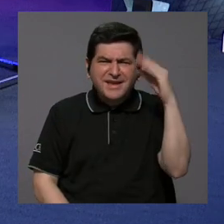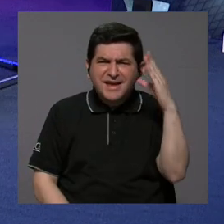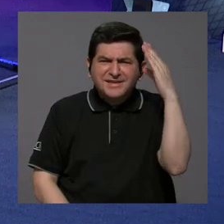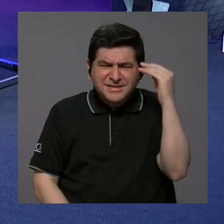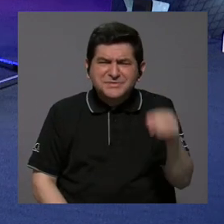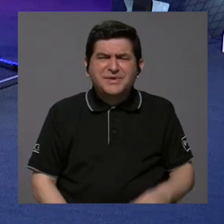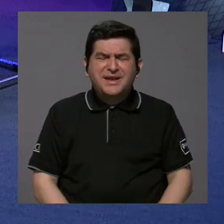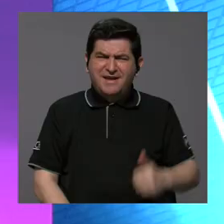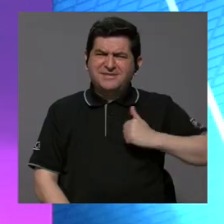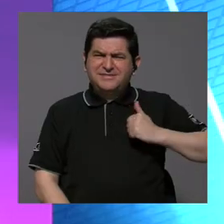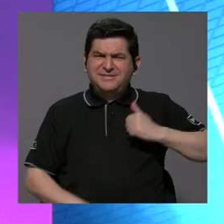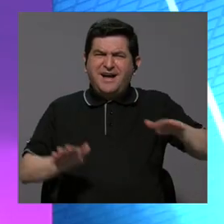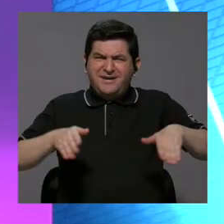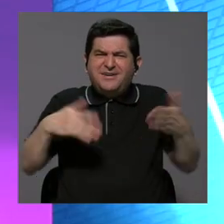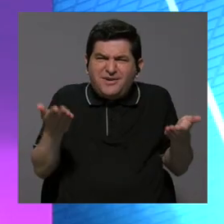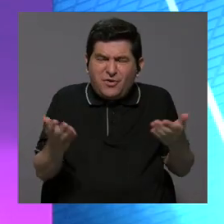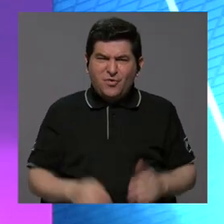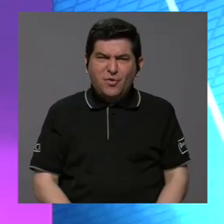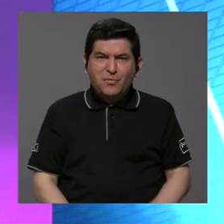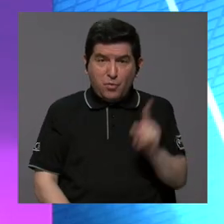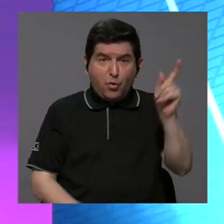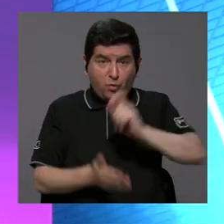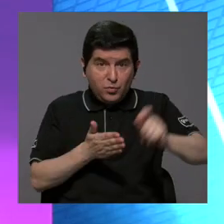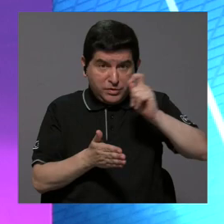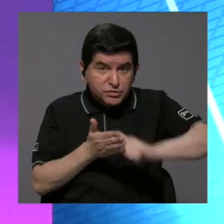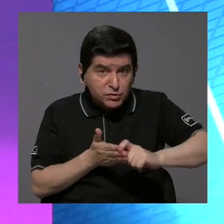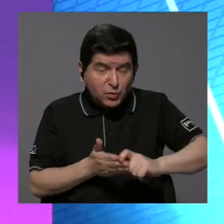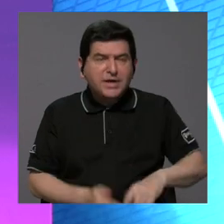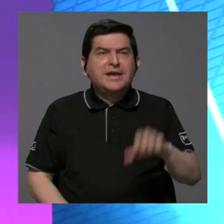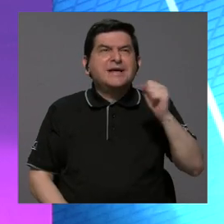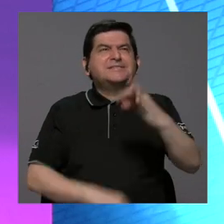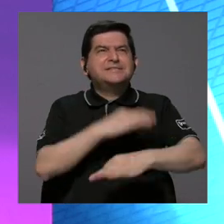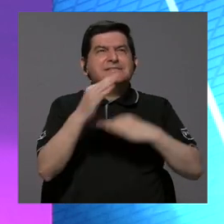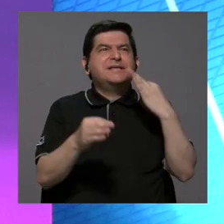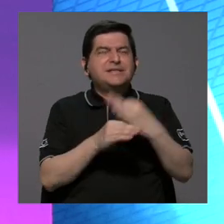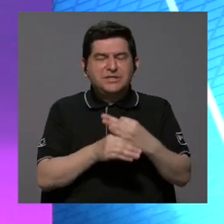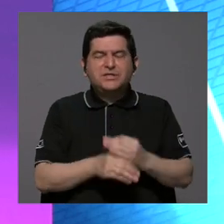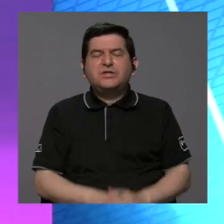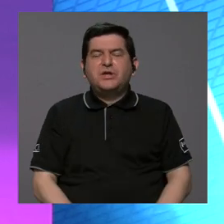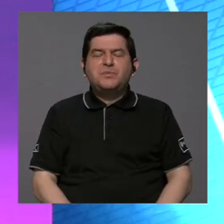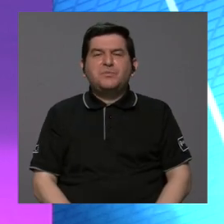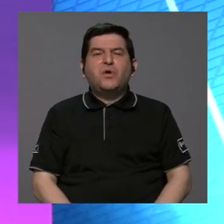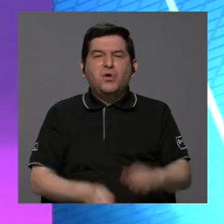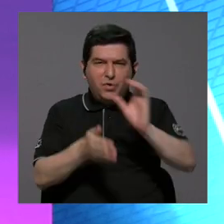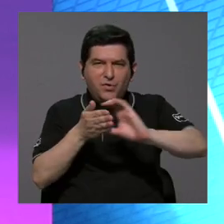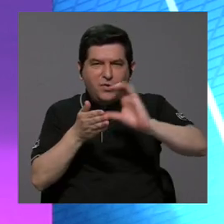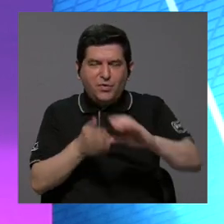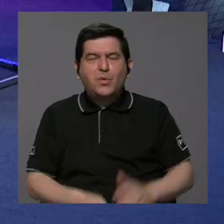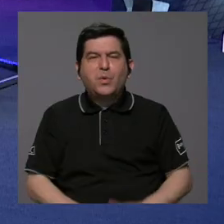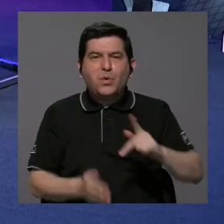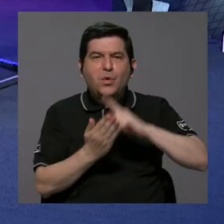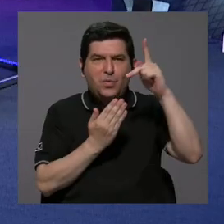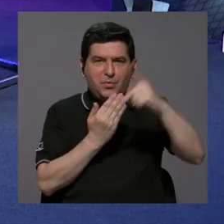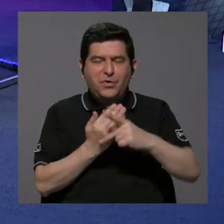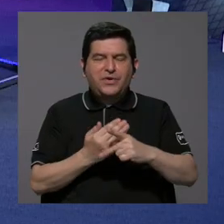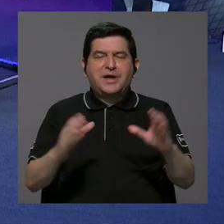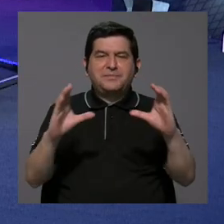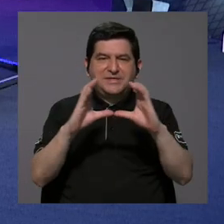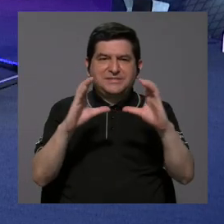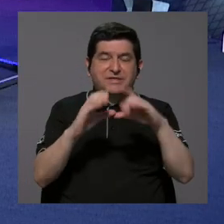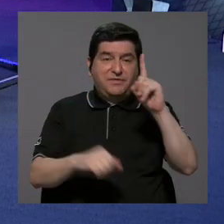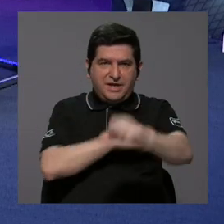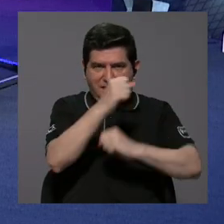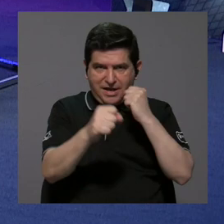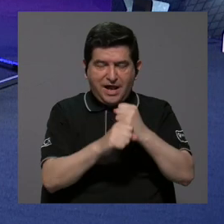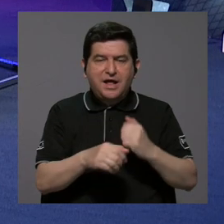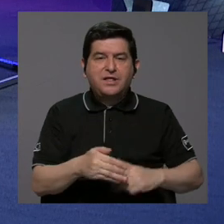experiencia en Canadá fuiste a una Academia y como un tipo conservatorio era un programa de un certificado de un año